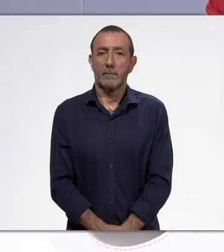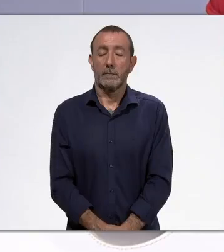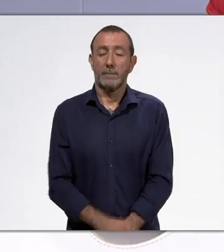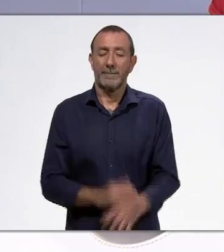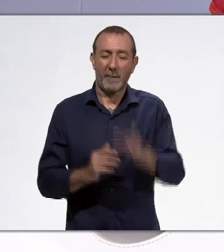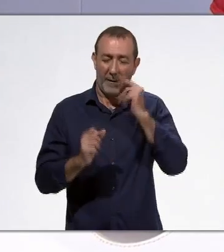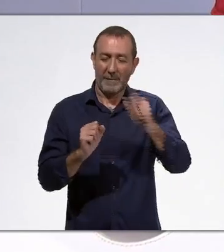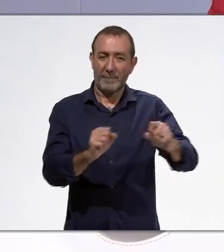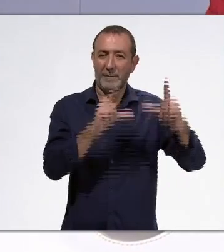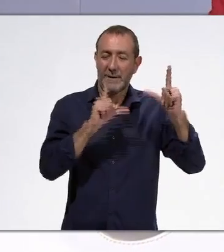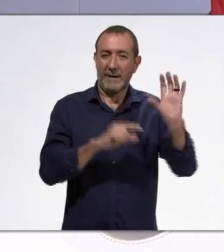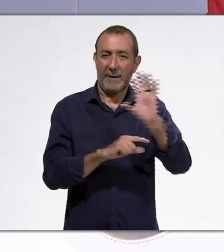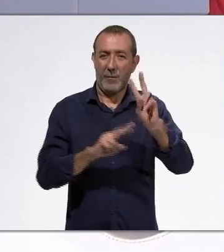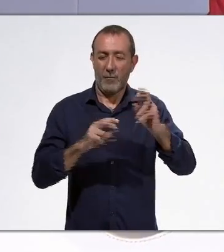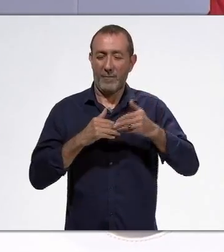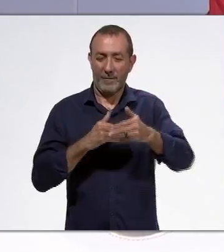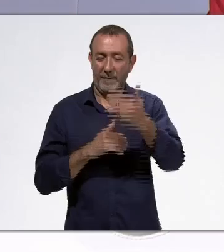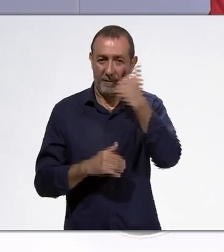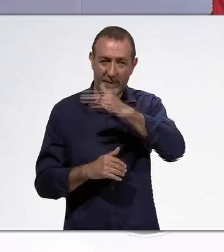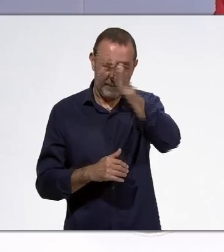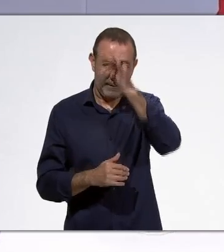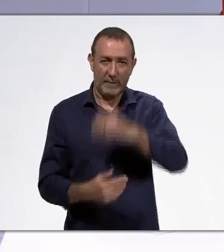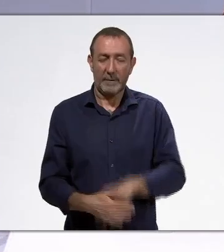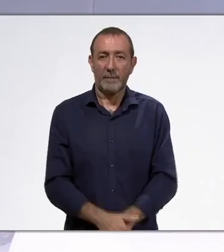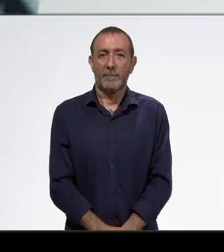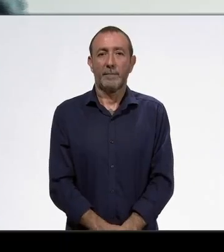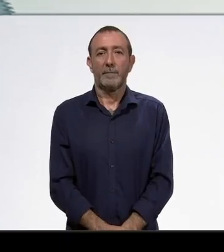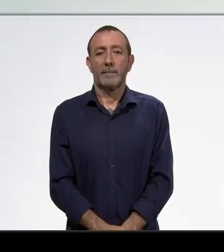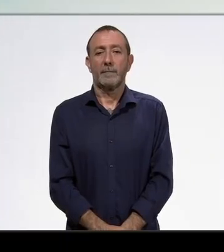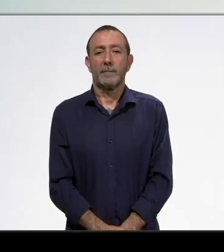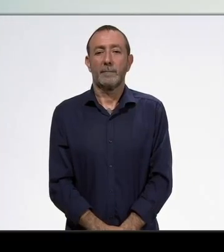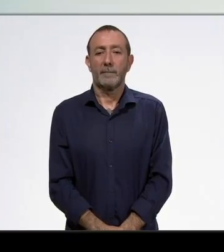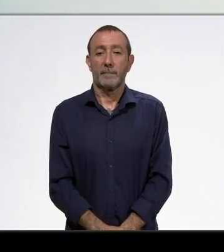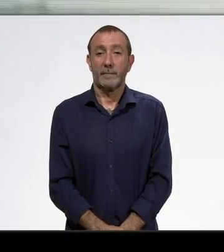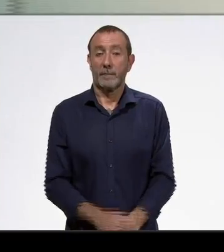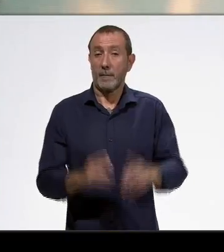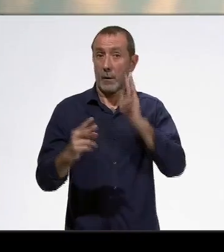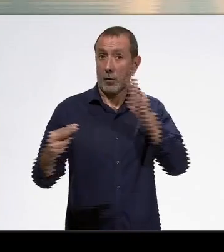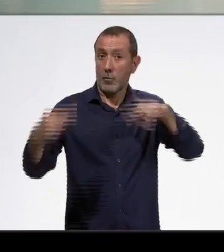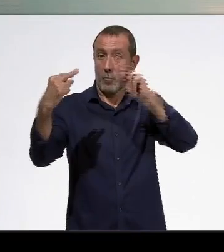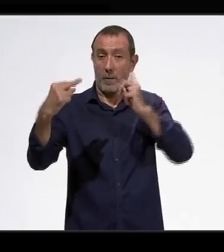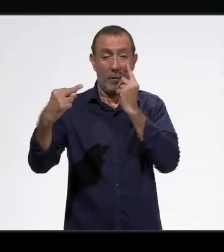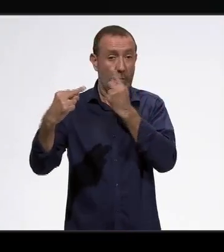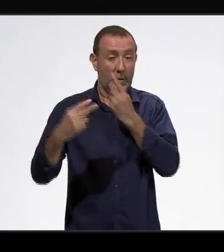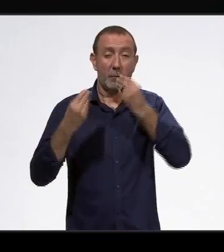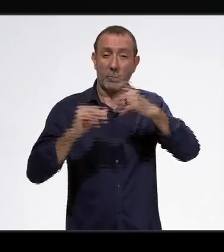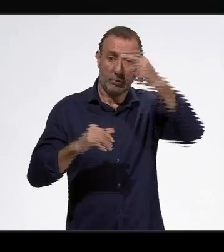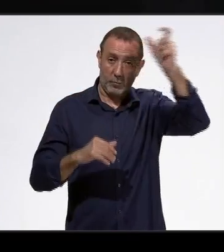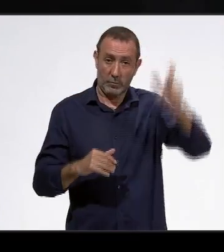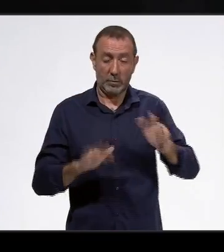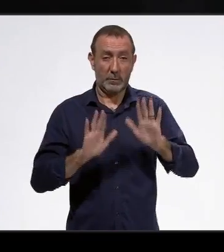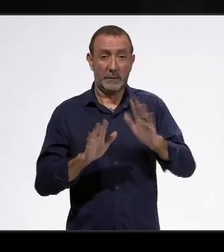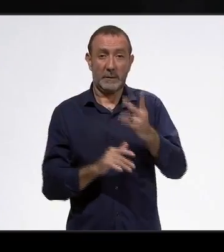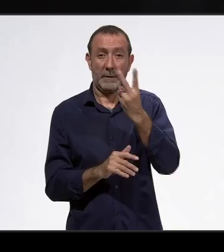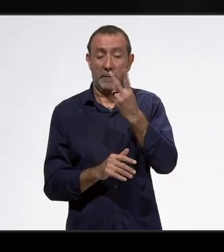repasamos ahora a la cartelera de cine para este fin de semana no mires a los ojos es la historia de un hombre que tras pasar